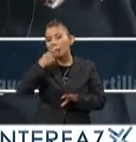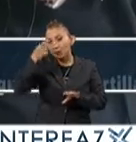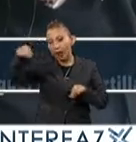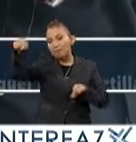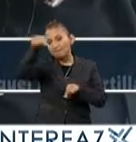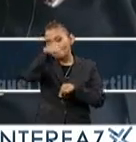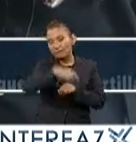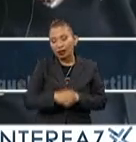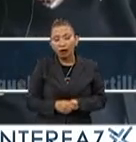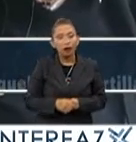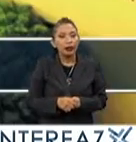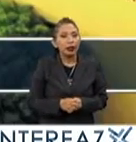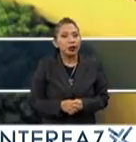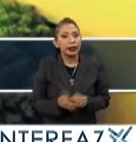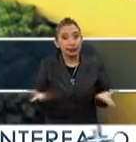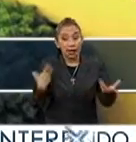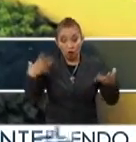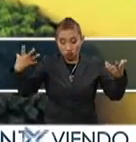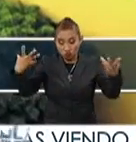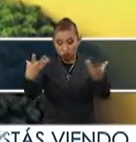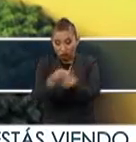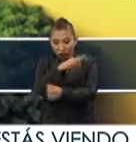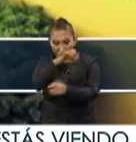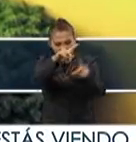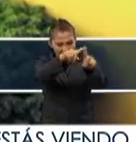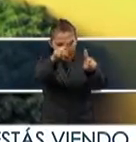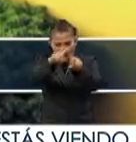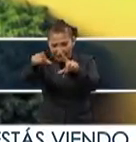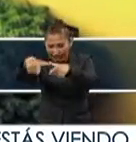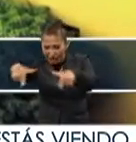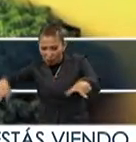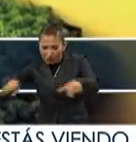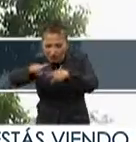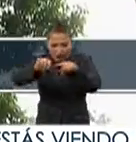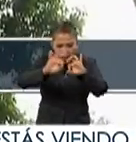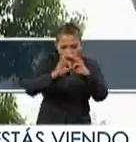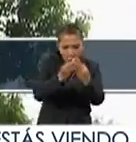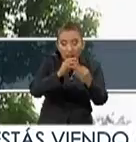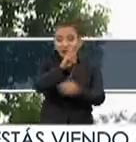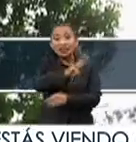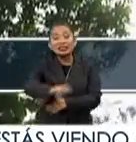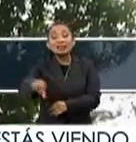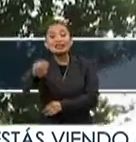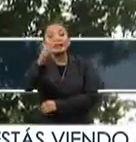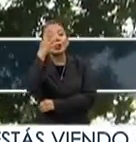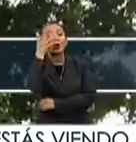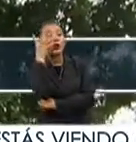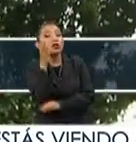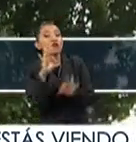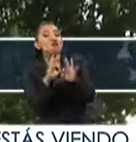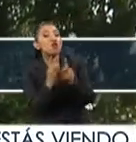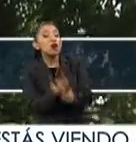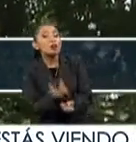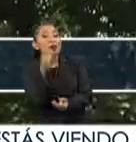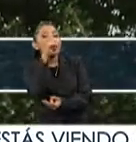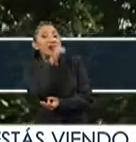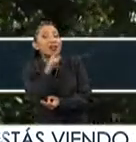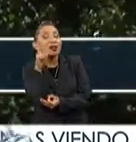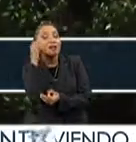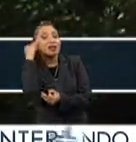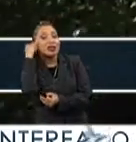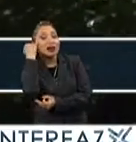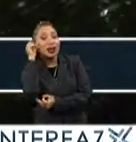habla. Entonces, si juntamos todas las variantes lingüísticas, estamos hablando de 364 variantes lingüísticas, que es